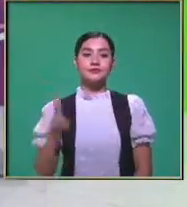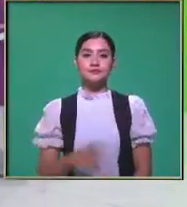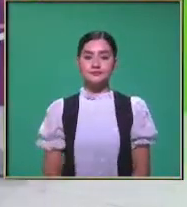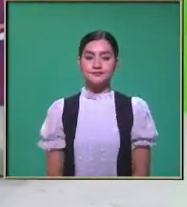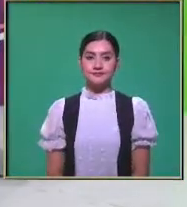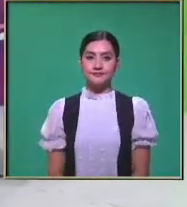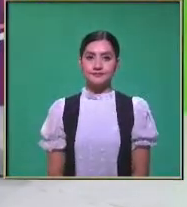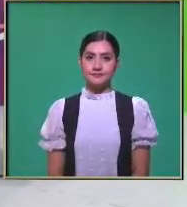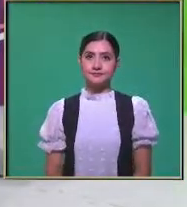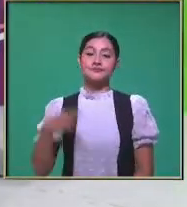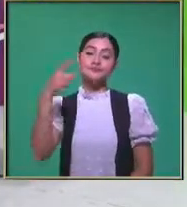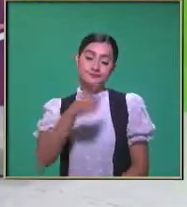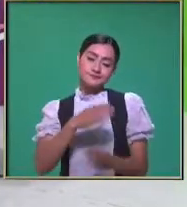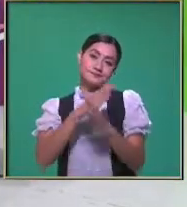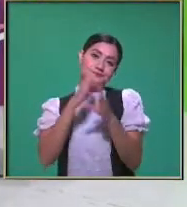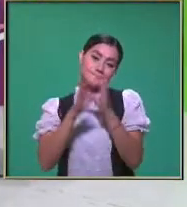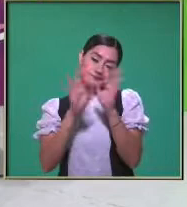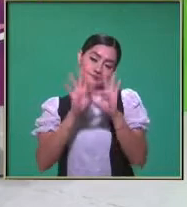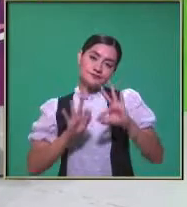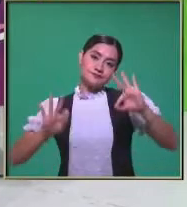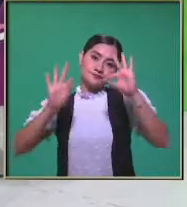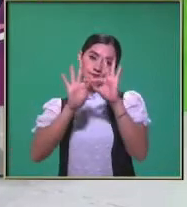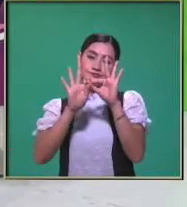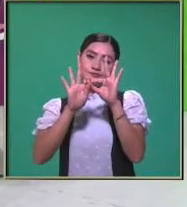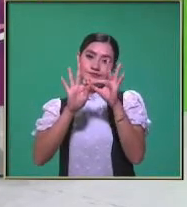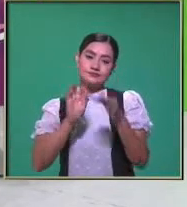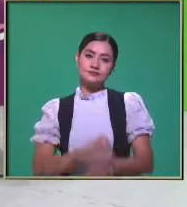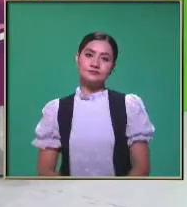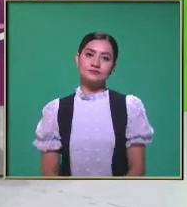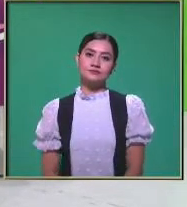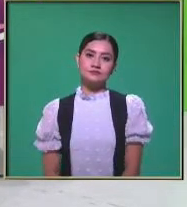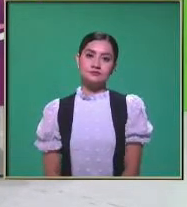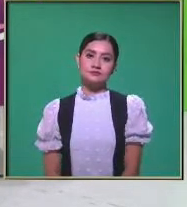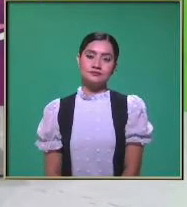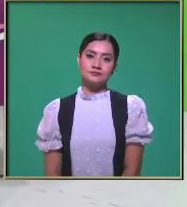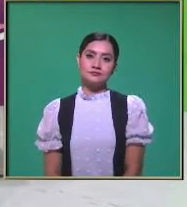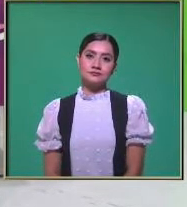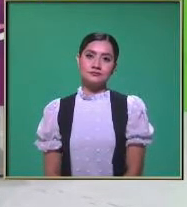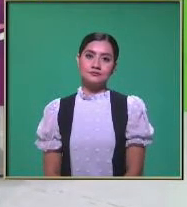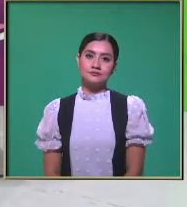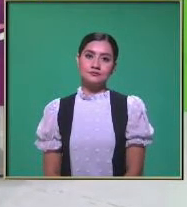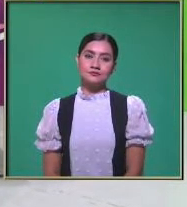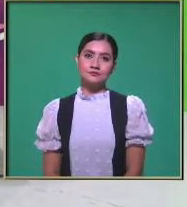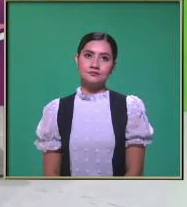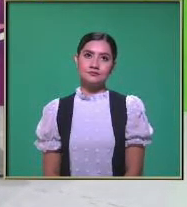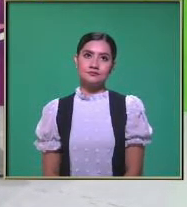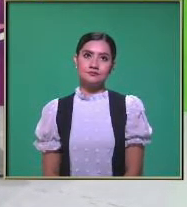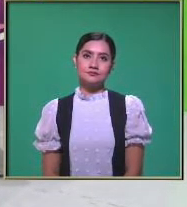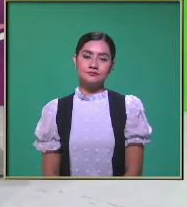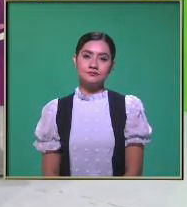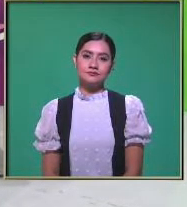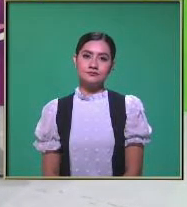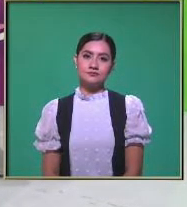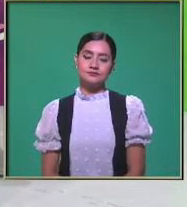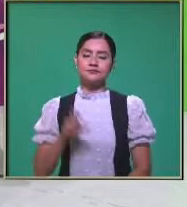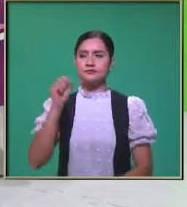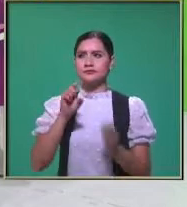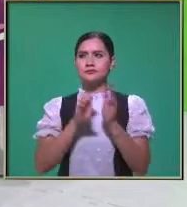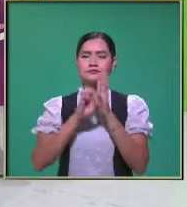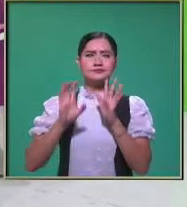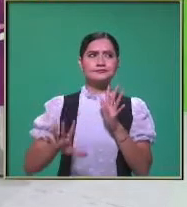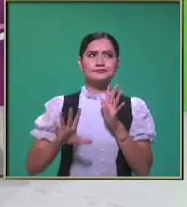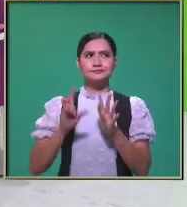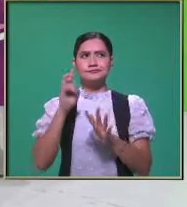pues, es un elemento de la naturaleza que a lo mejor, pues, no lo podemos ver, ¿verdad? Pero a lo mejor lo vemos a través de las cosas que